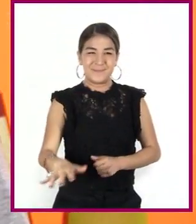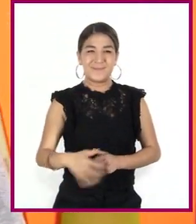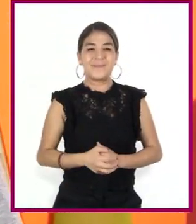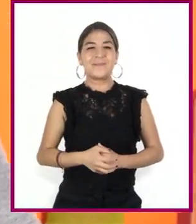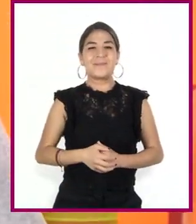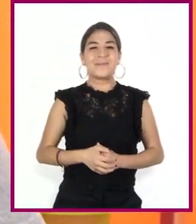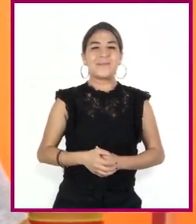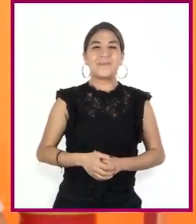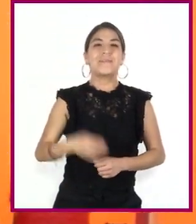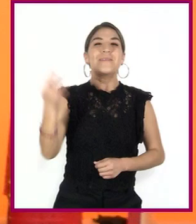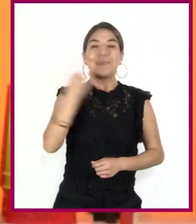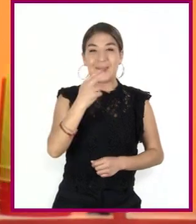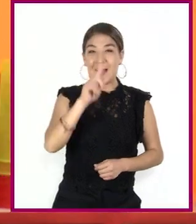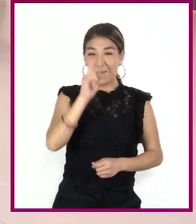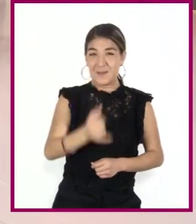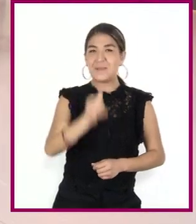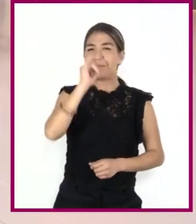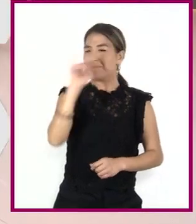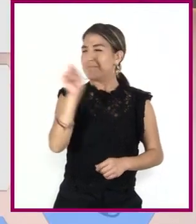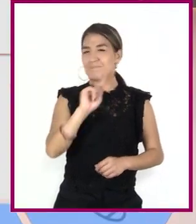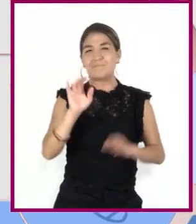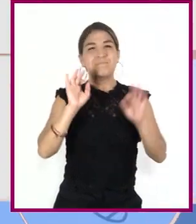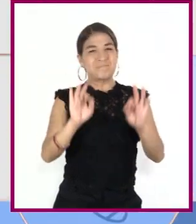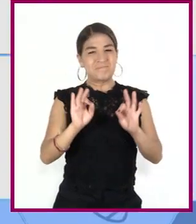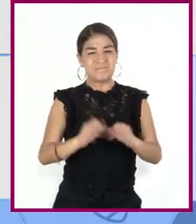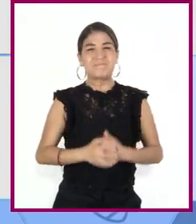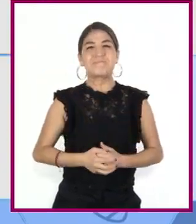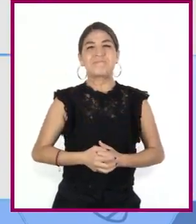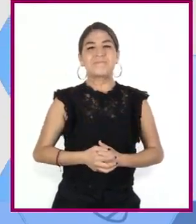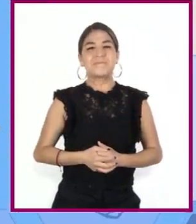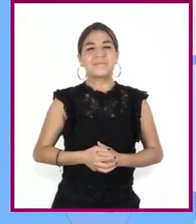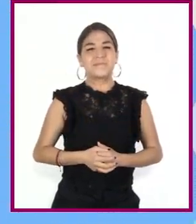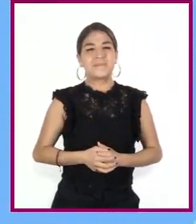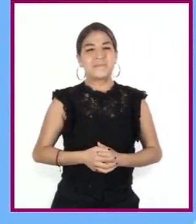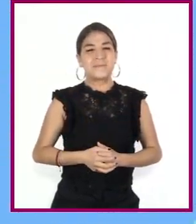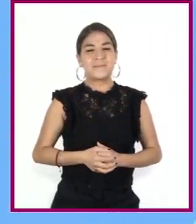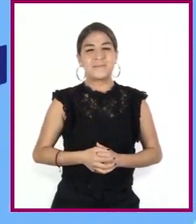exhalamos. ¿Necesitan hidratarse? Ya estoy perfecto, maestra. Muy bien.